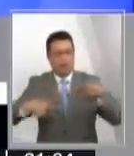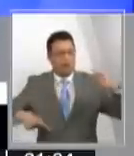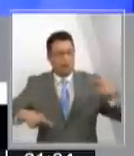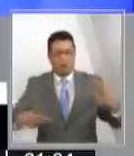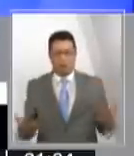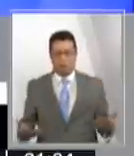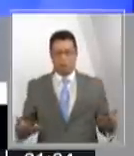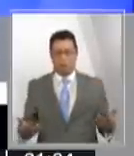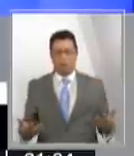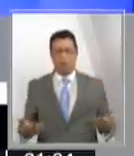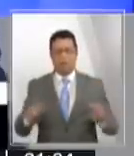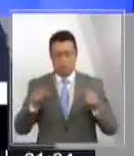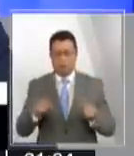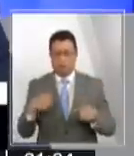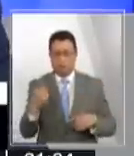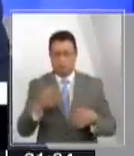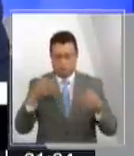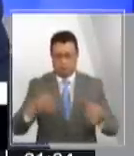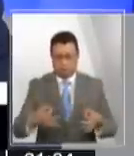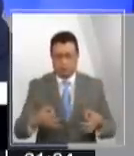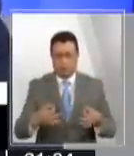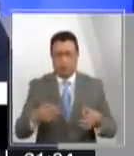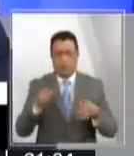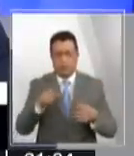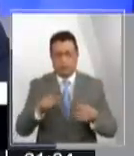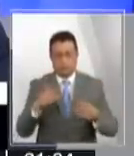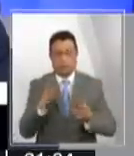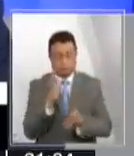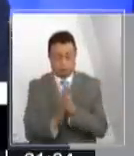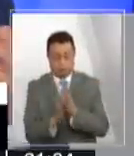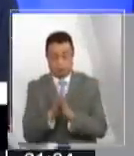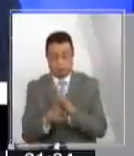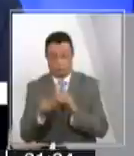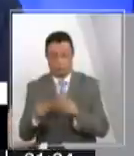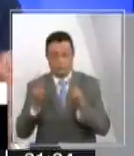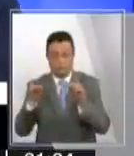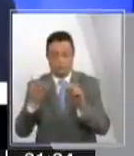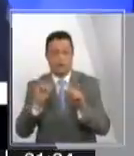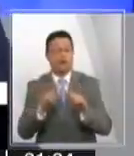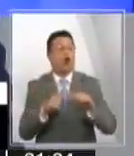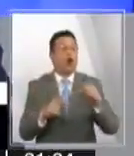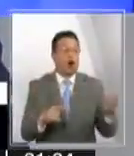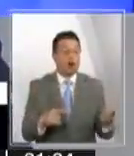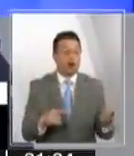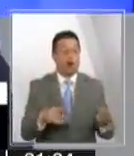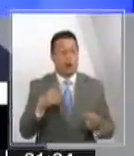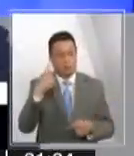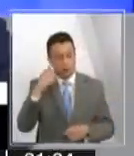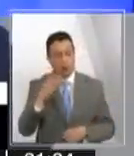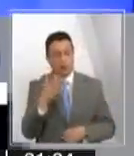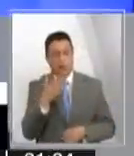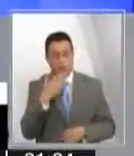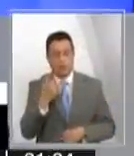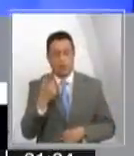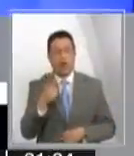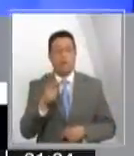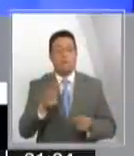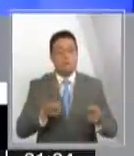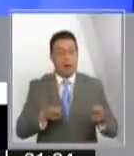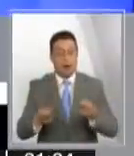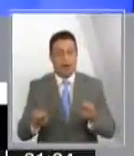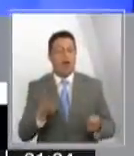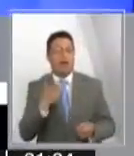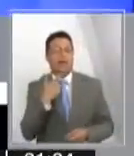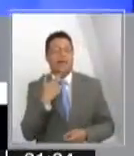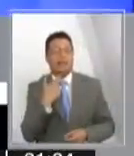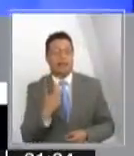una disociación efectiva entre la celeridad que se le da a unos temas y a otros, pero también hay un manejo interesado en esto, porque como le